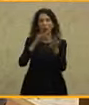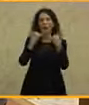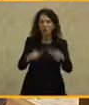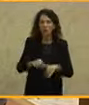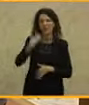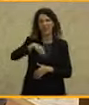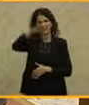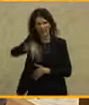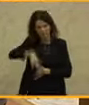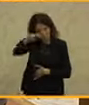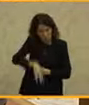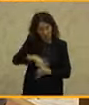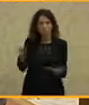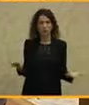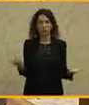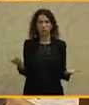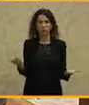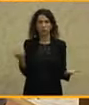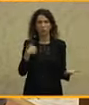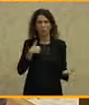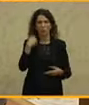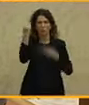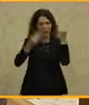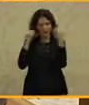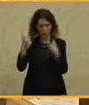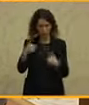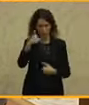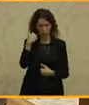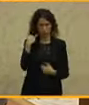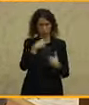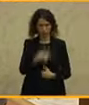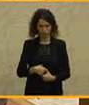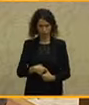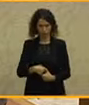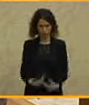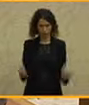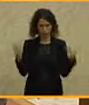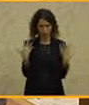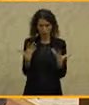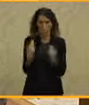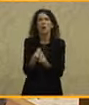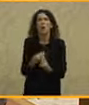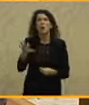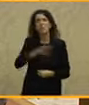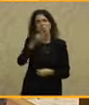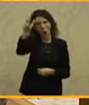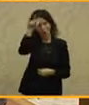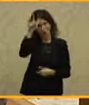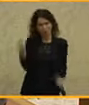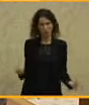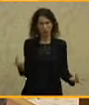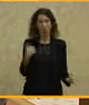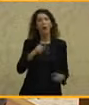llevo ya 3 meses, pues que había pensado que iba a ser yo la persona que fuese a acompañar al señor Helmut, ¿no? Y no que, de hecho,